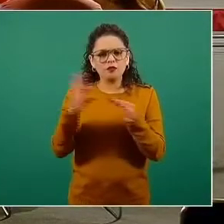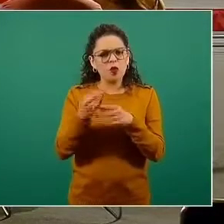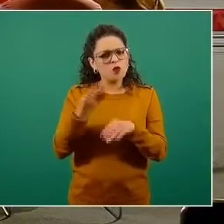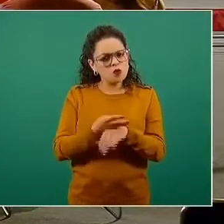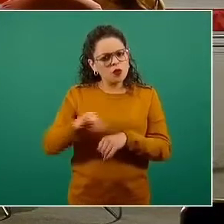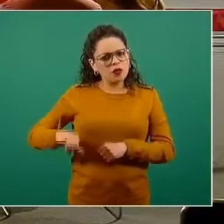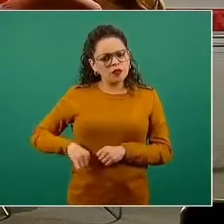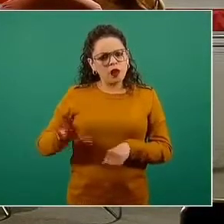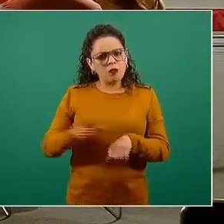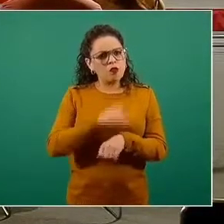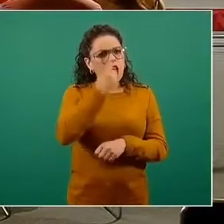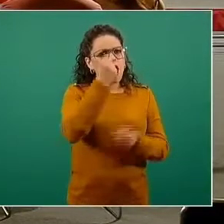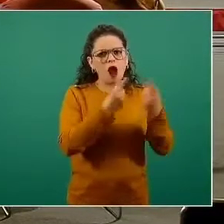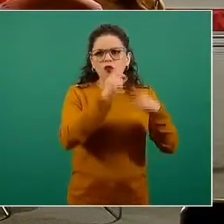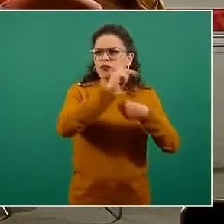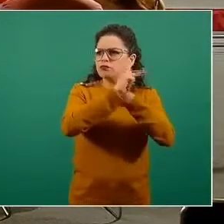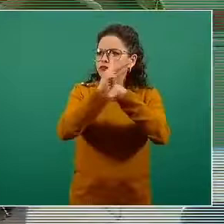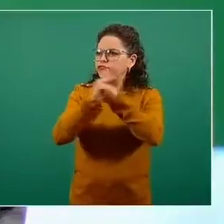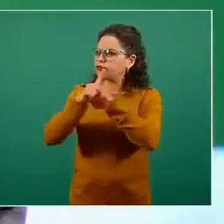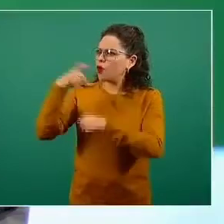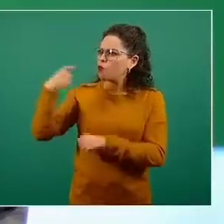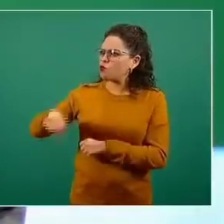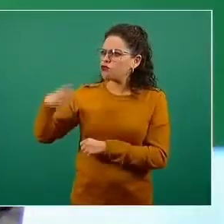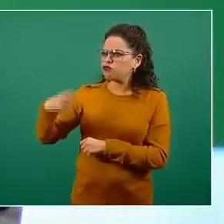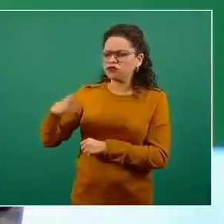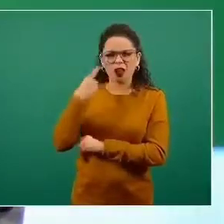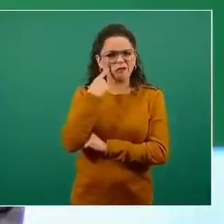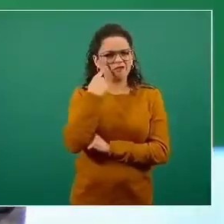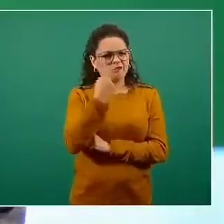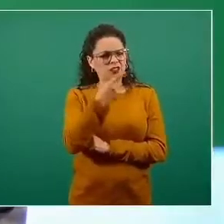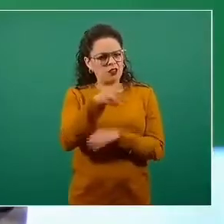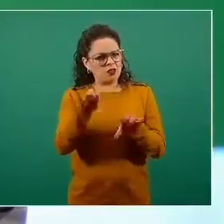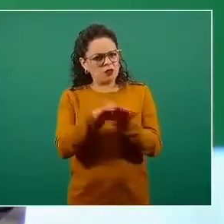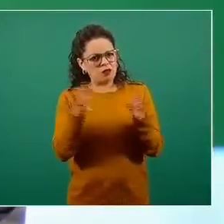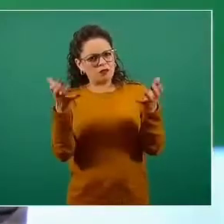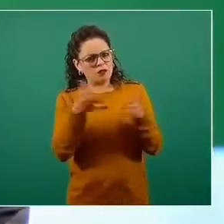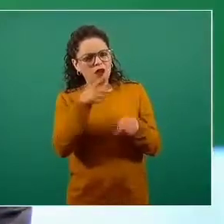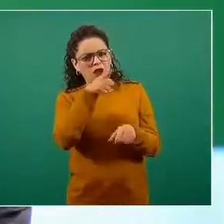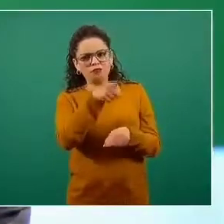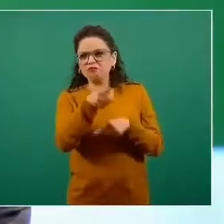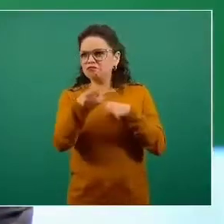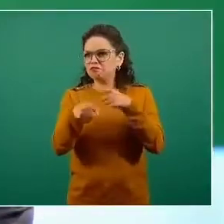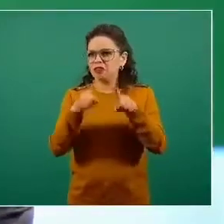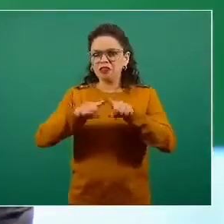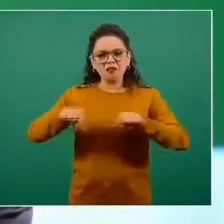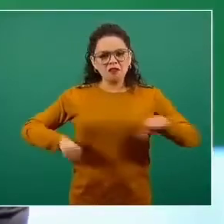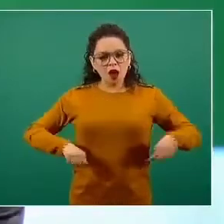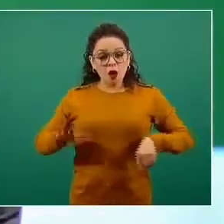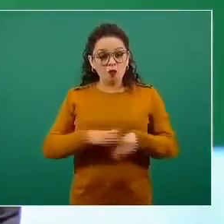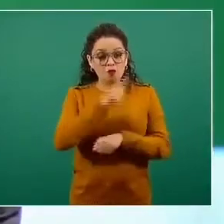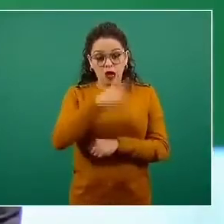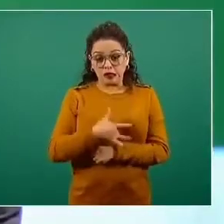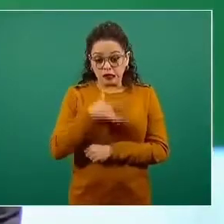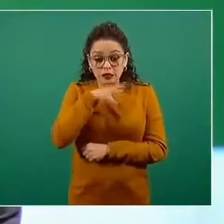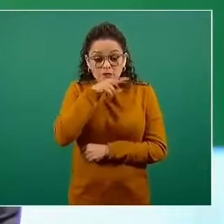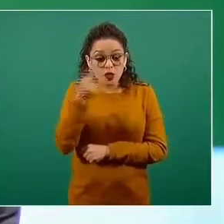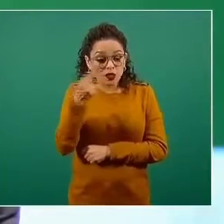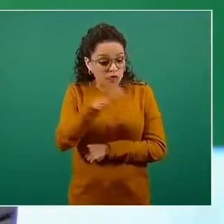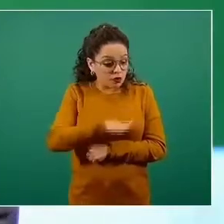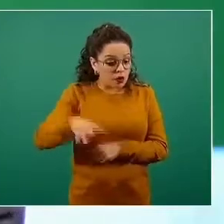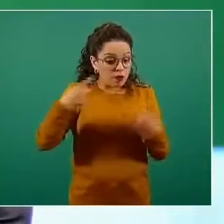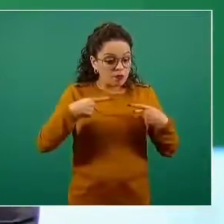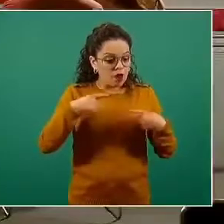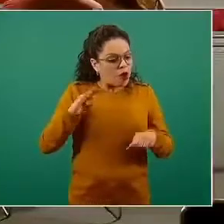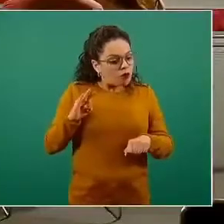de algunos de los países adinerados, de varios de ellos, que estaban muy preocupados de proteger a su población de